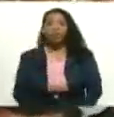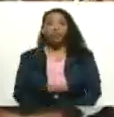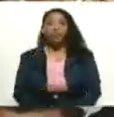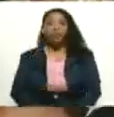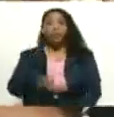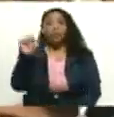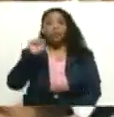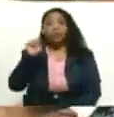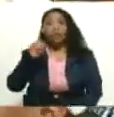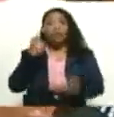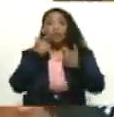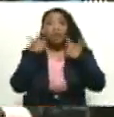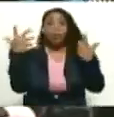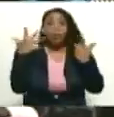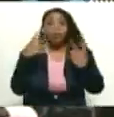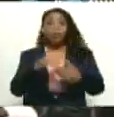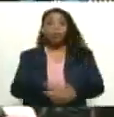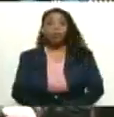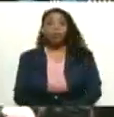Claro, claro.